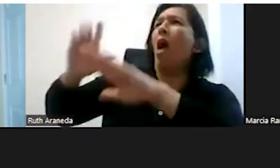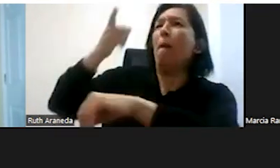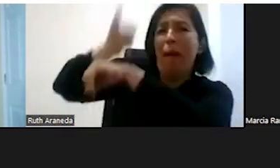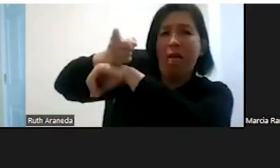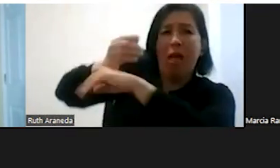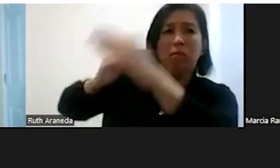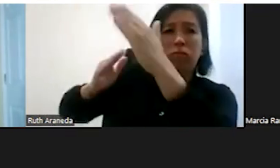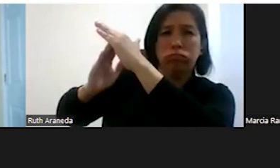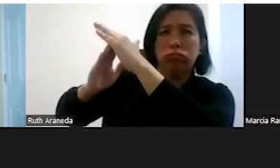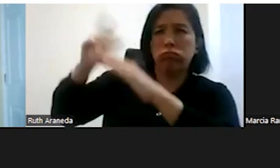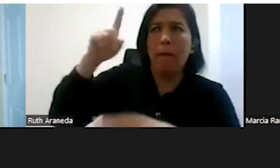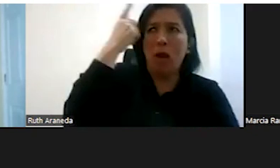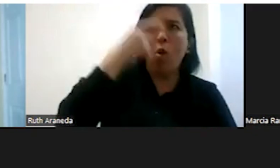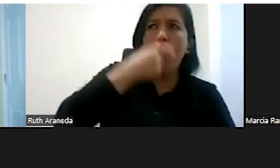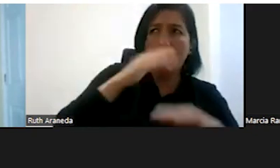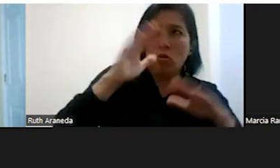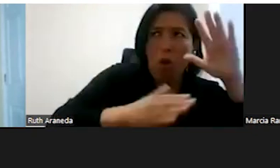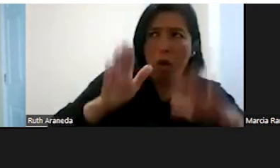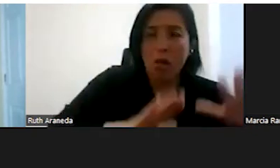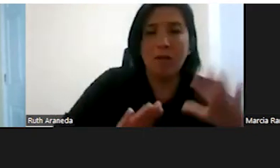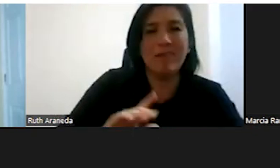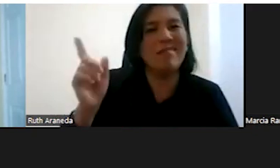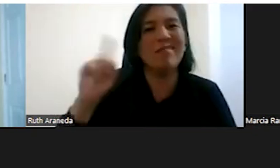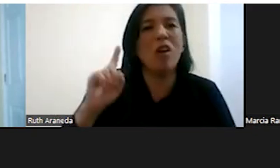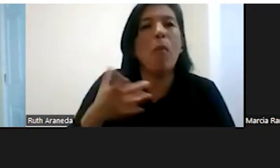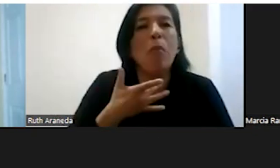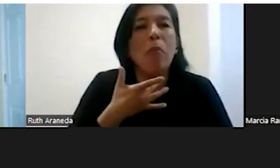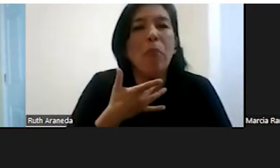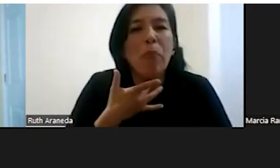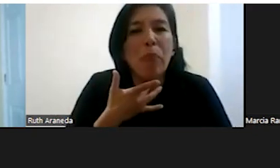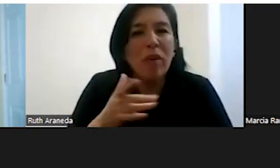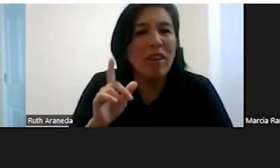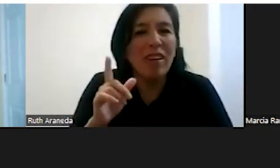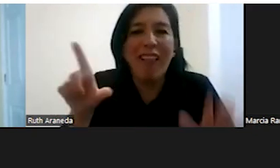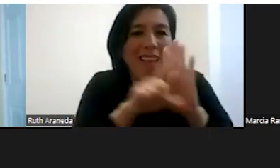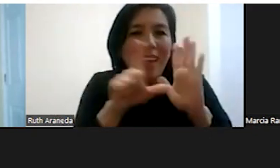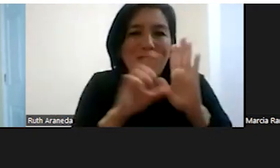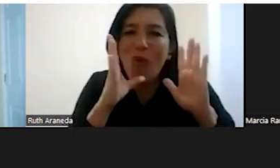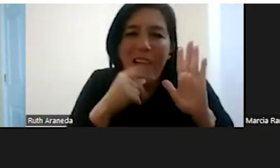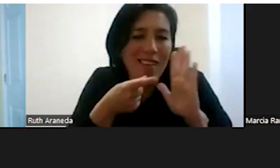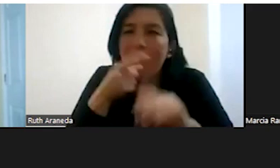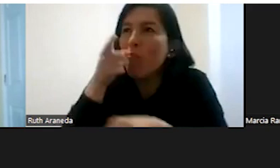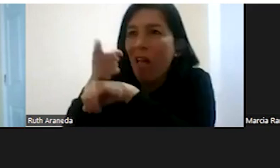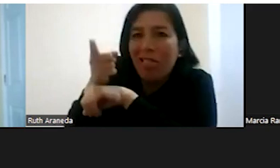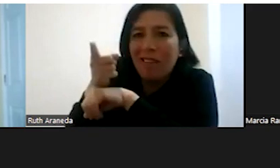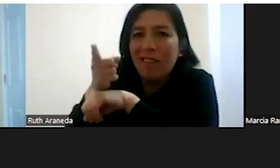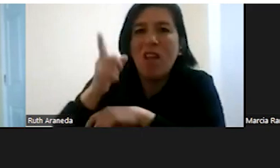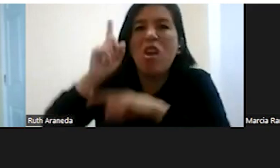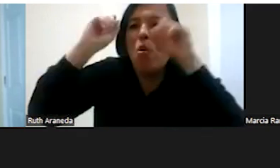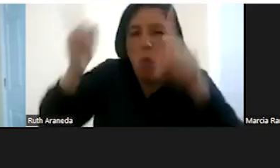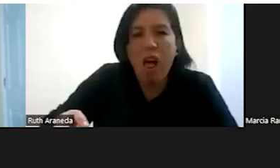permita parar una obra porque hay restos humanos. Entonces es un tema súper, es